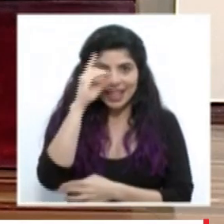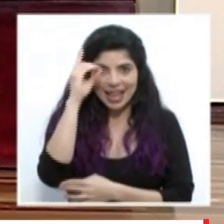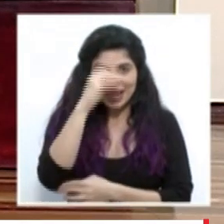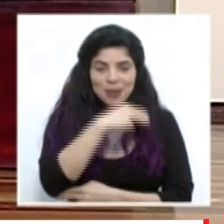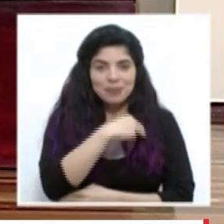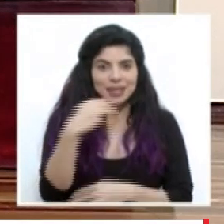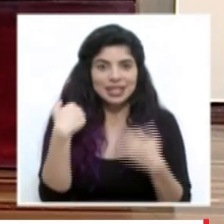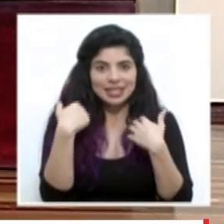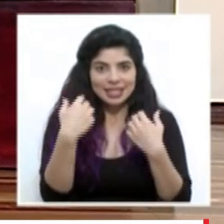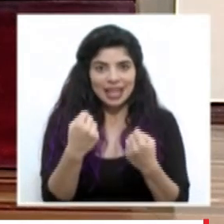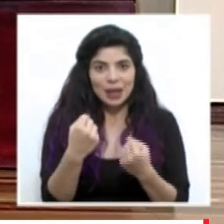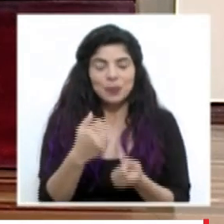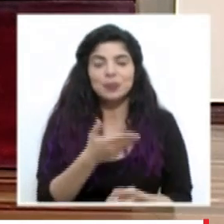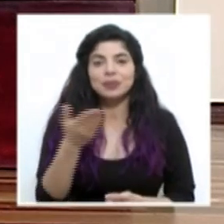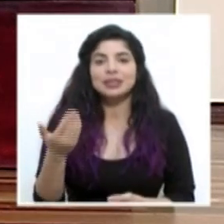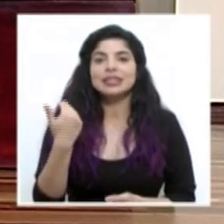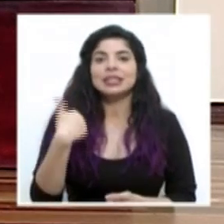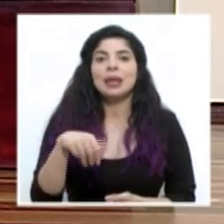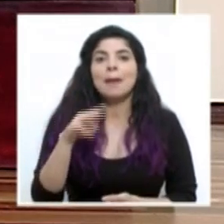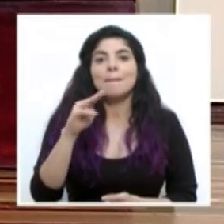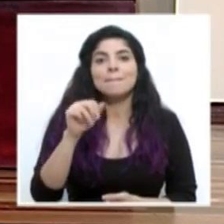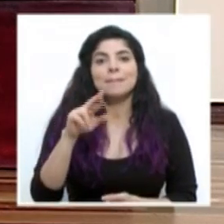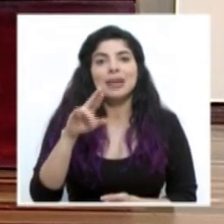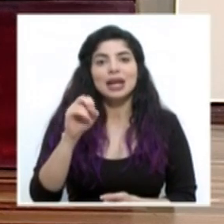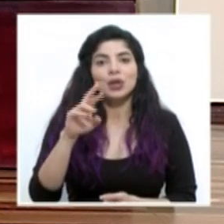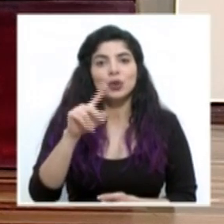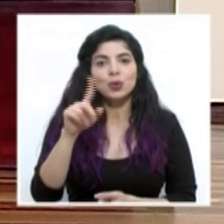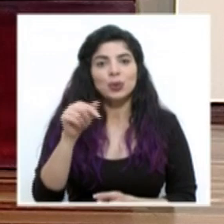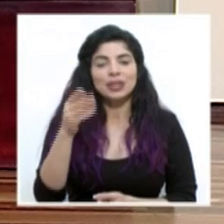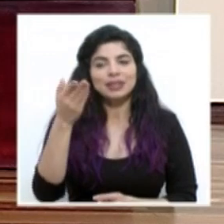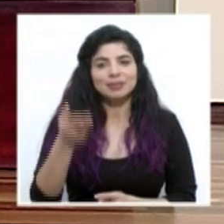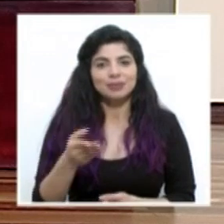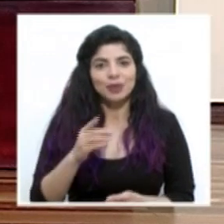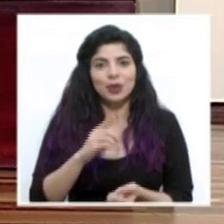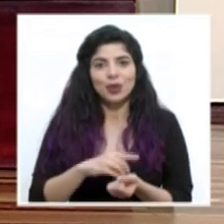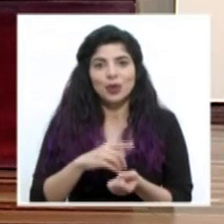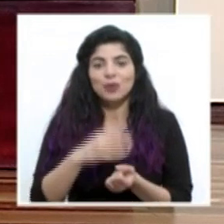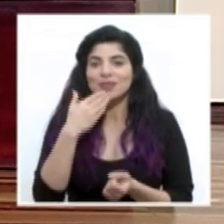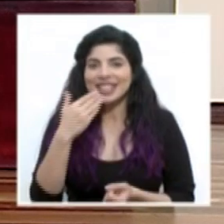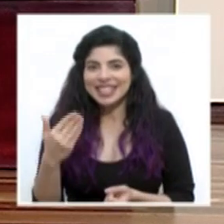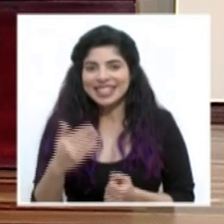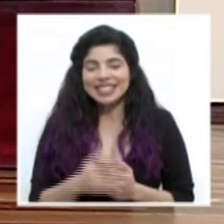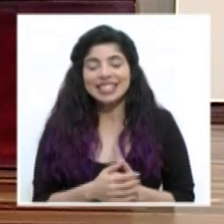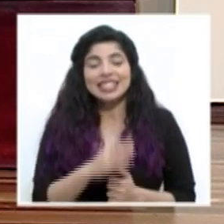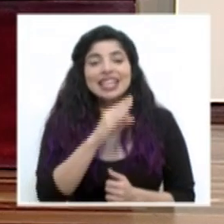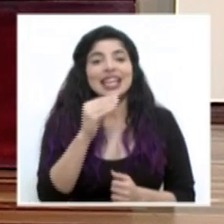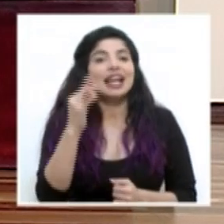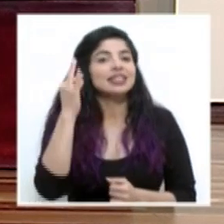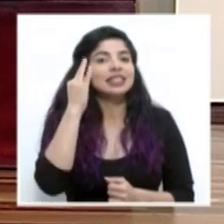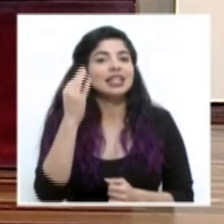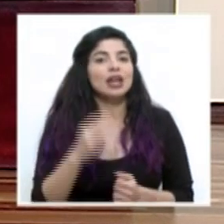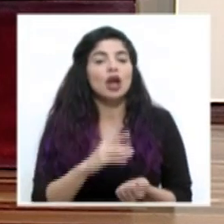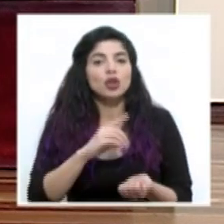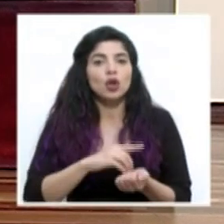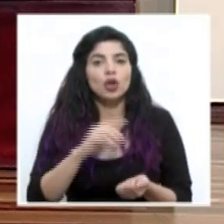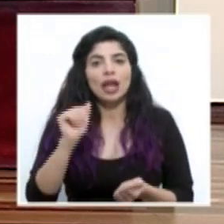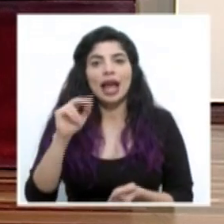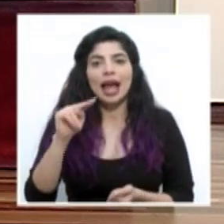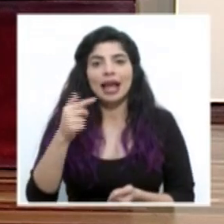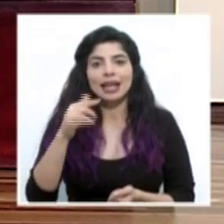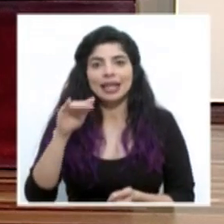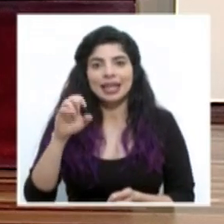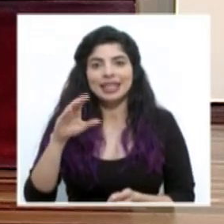Salas, ministro de Salud, al señor Mario Ruiz, doctor, gracias a usted, y a la señora doctora